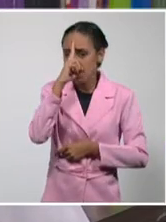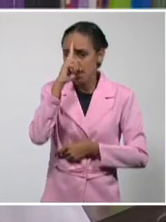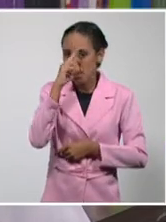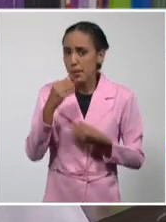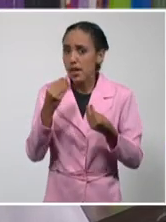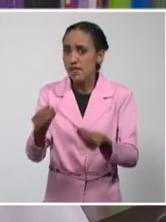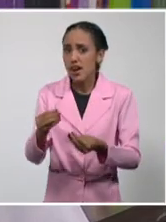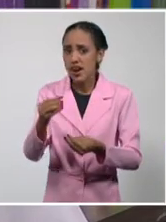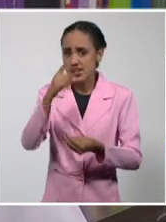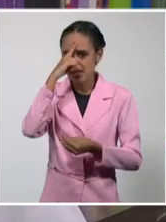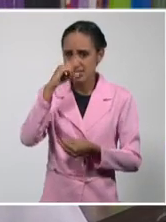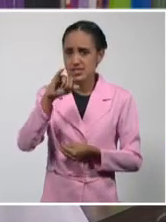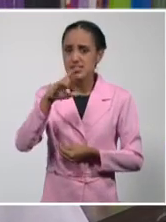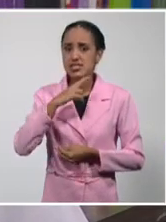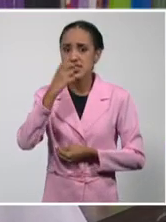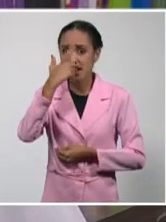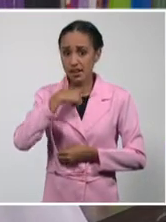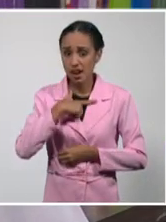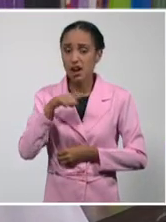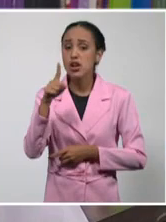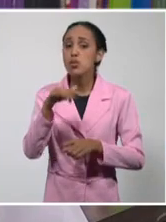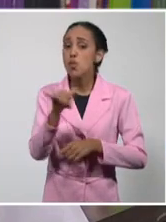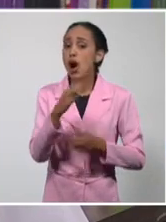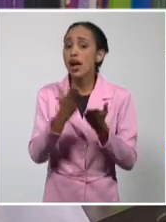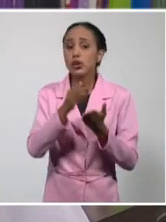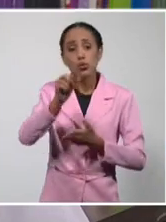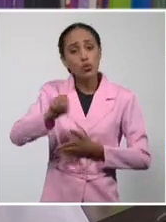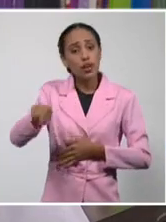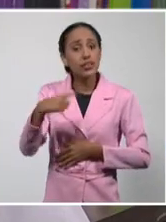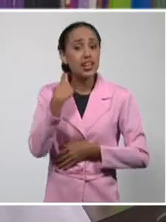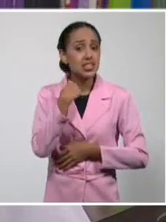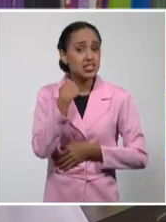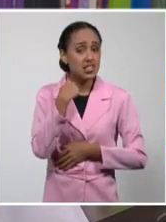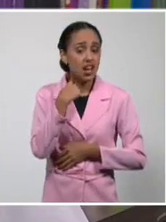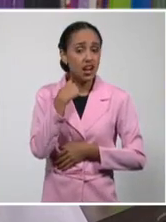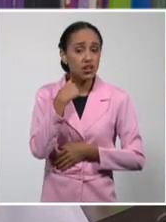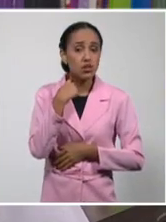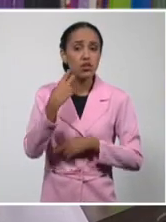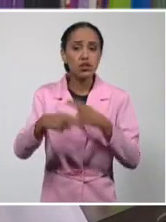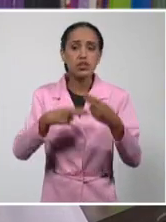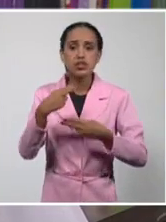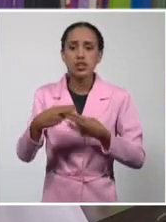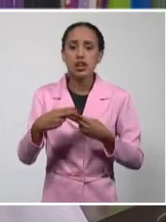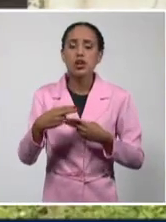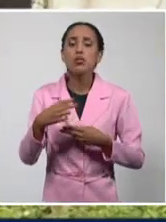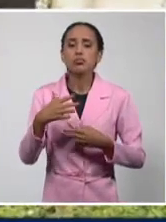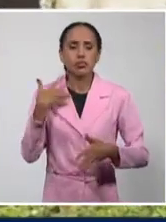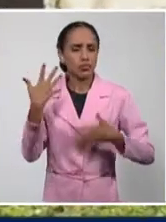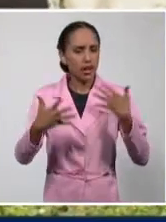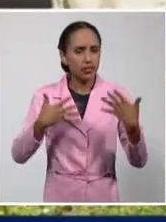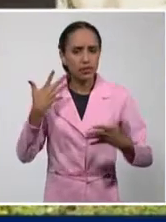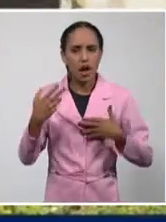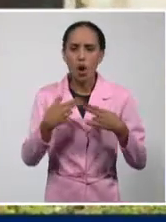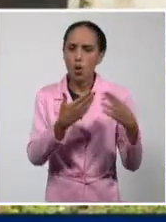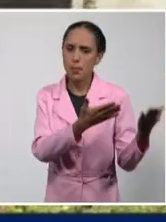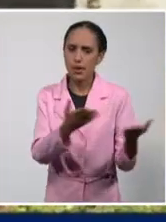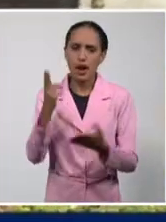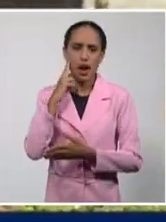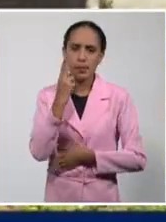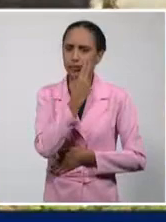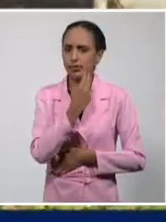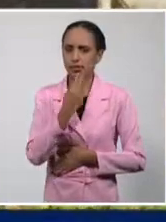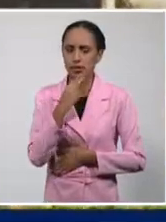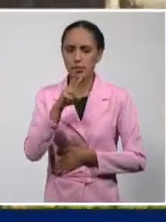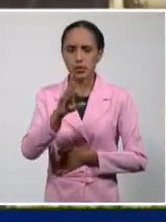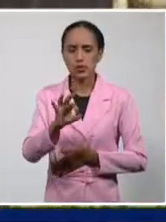estudiantes en ese año hicieron una actividad a Martí 28 de enero. La singular edificación